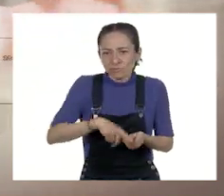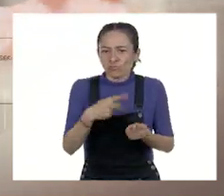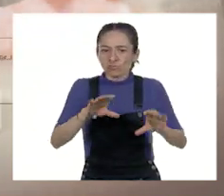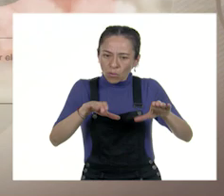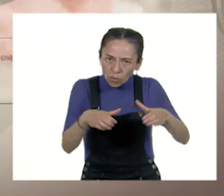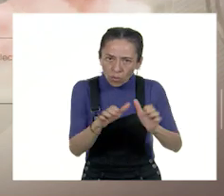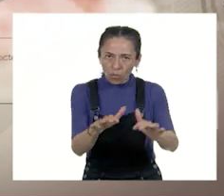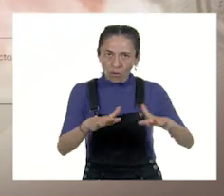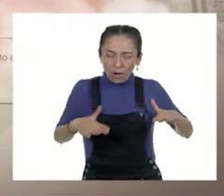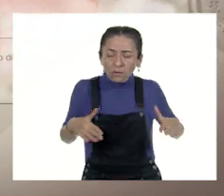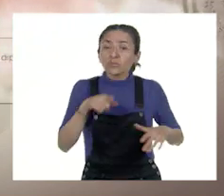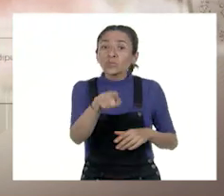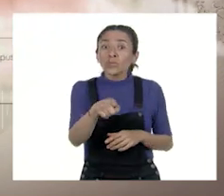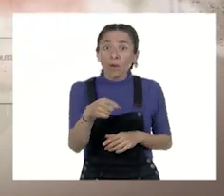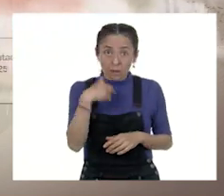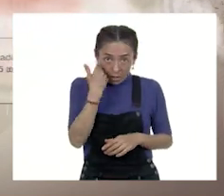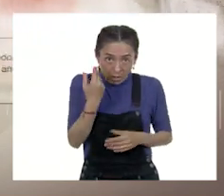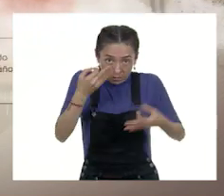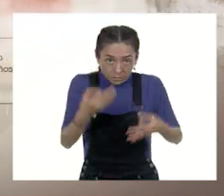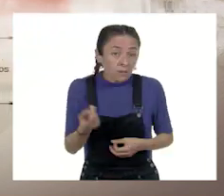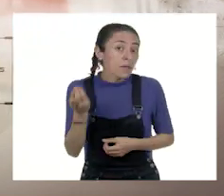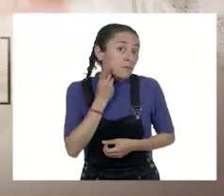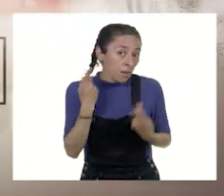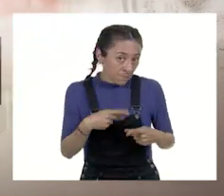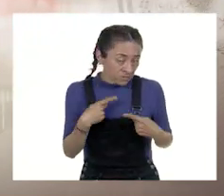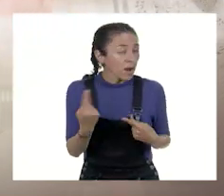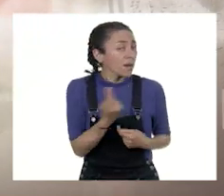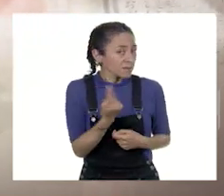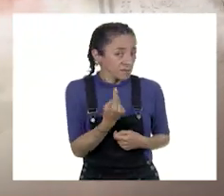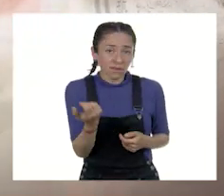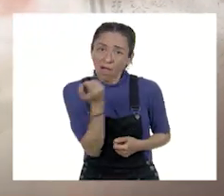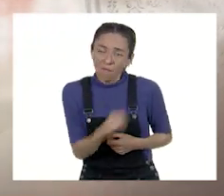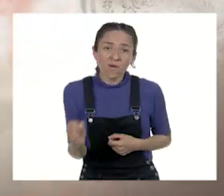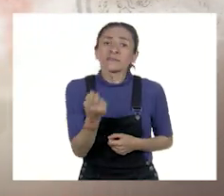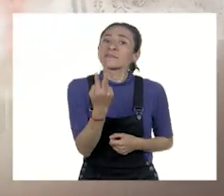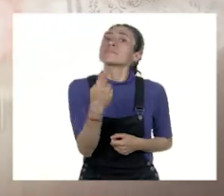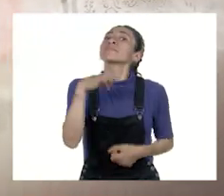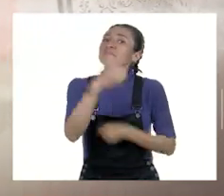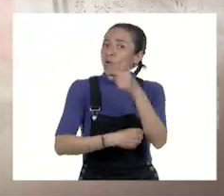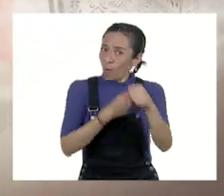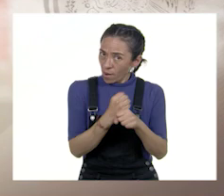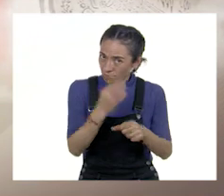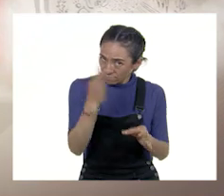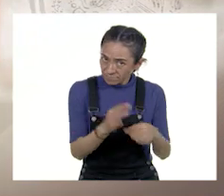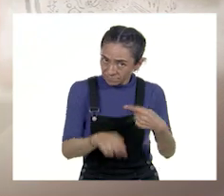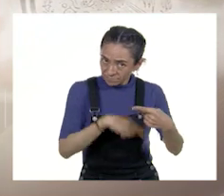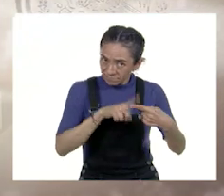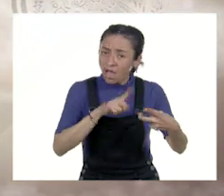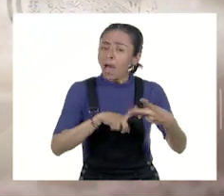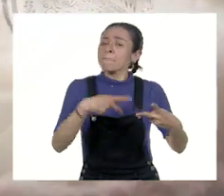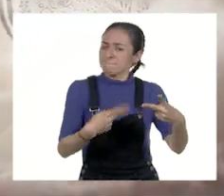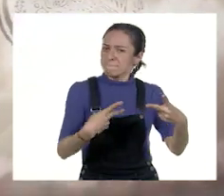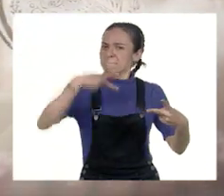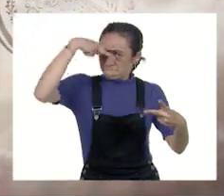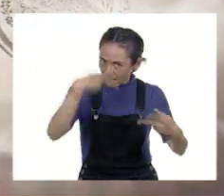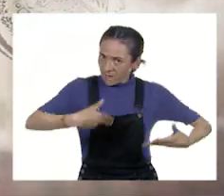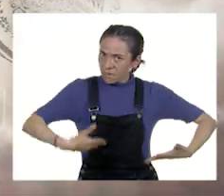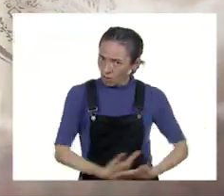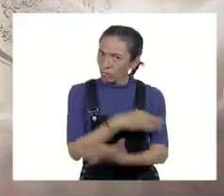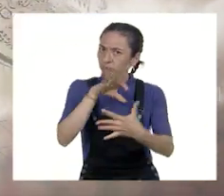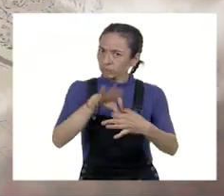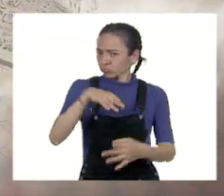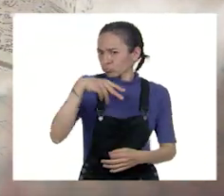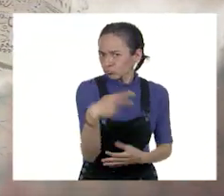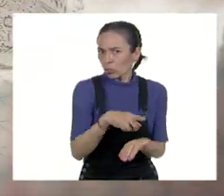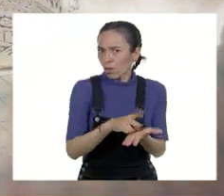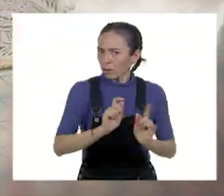electo diputado eran, entre otros, tener por lo menos 25 años y ser mexicano en ejercicio de sus derechos. Pero eso no